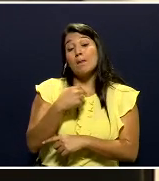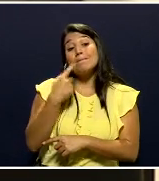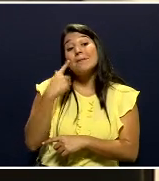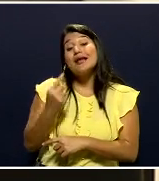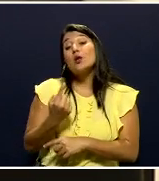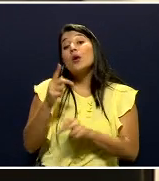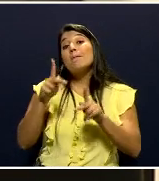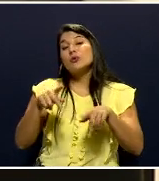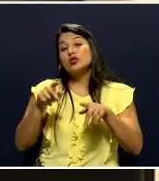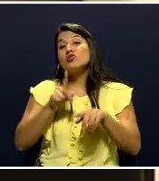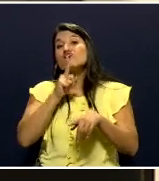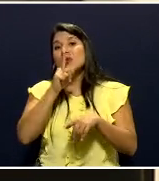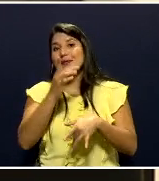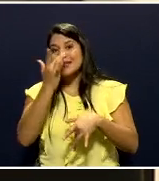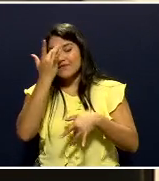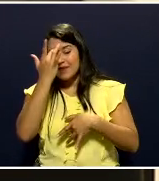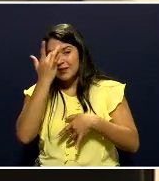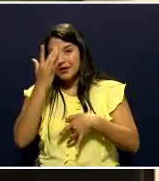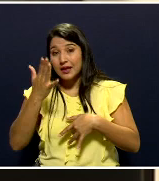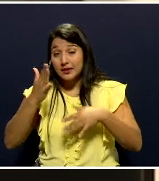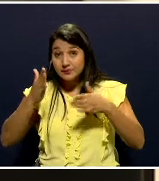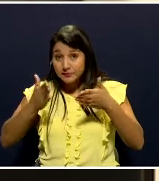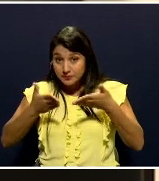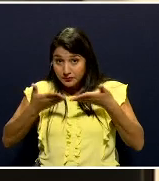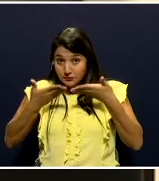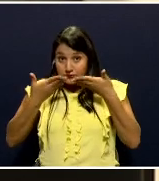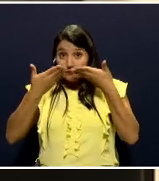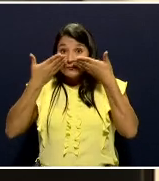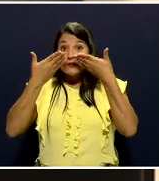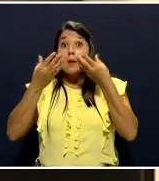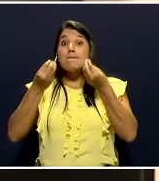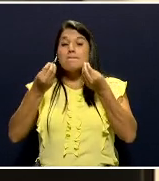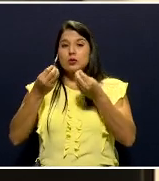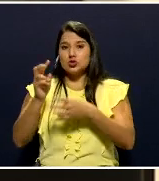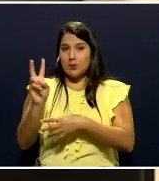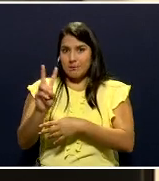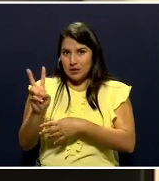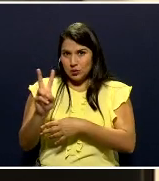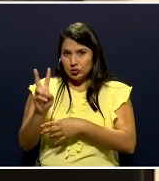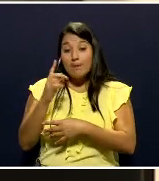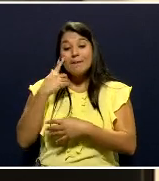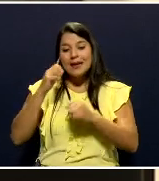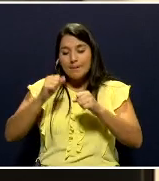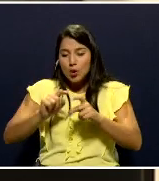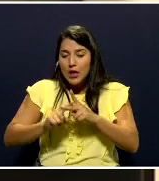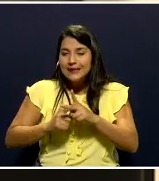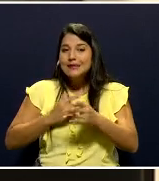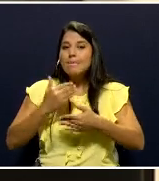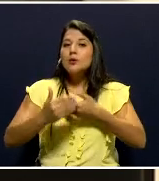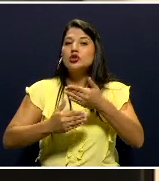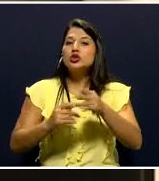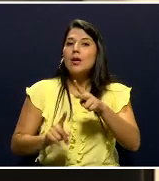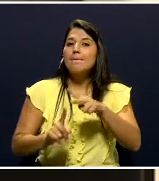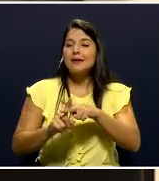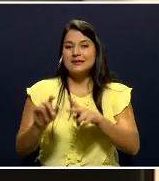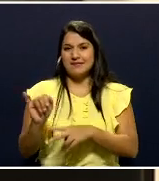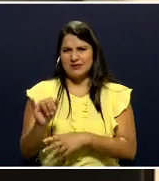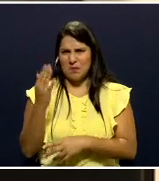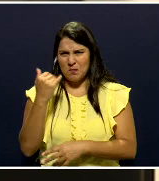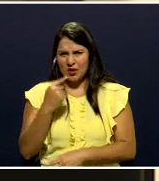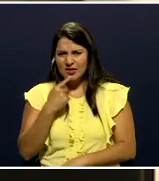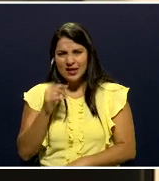contagiosa es que inhale una suficiente cantidad de virus para que se inicie el proceso infeccioso. ¿Por qué menciono